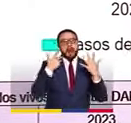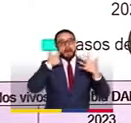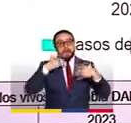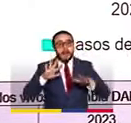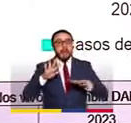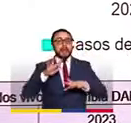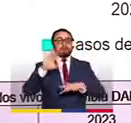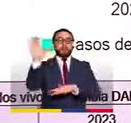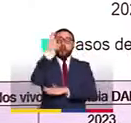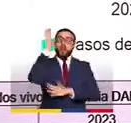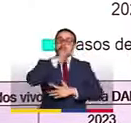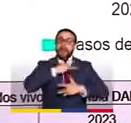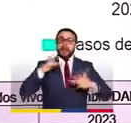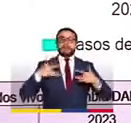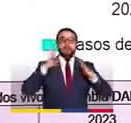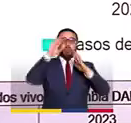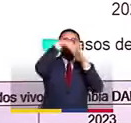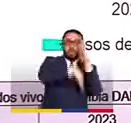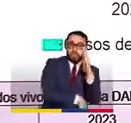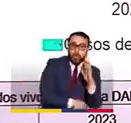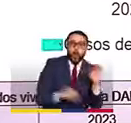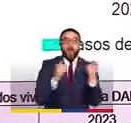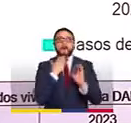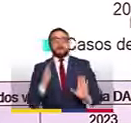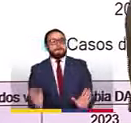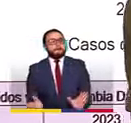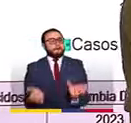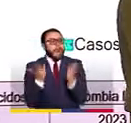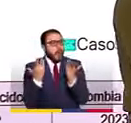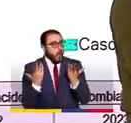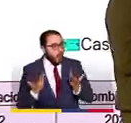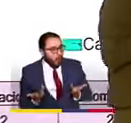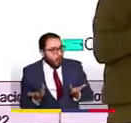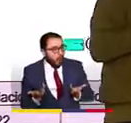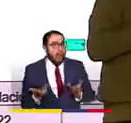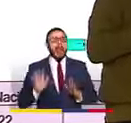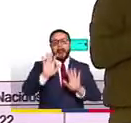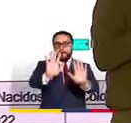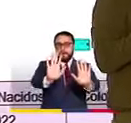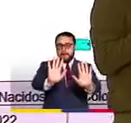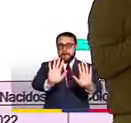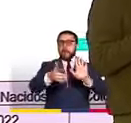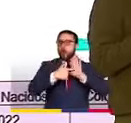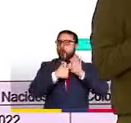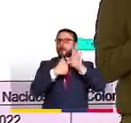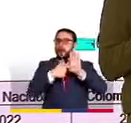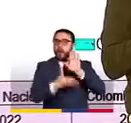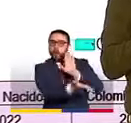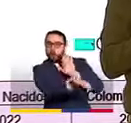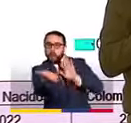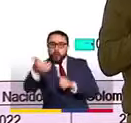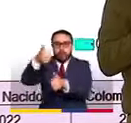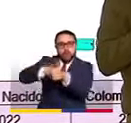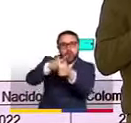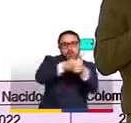salud en Colombia, si está mejorando. Ya verán los cuadros y sacarán ustedes sus